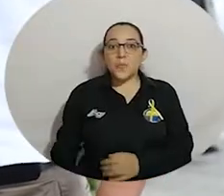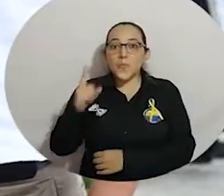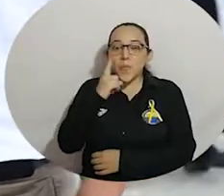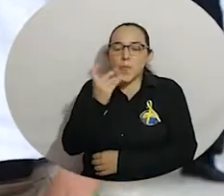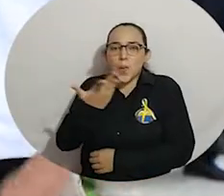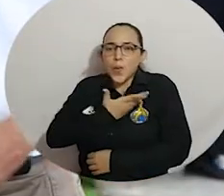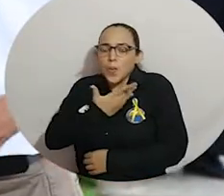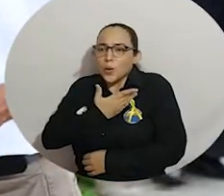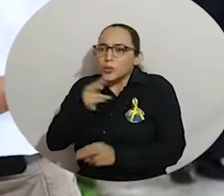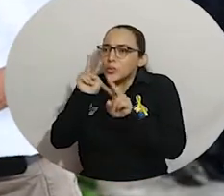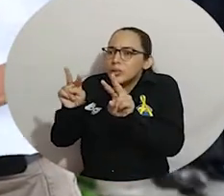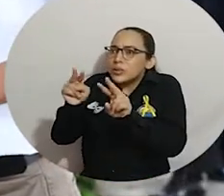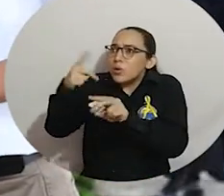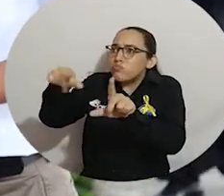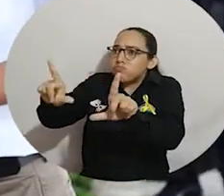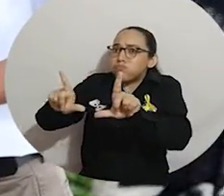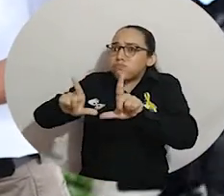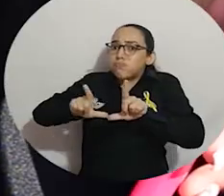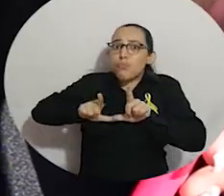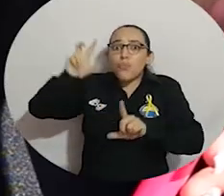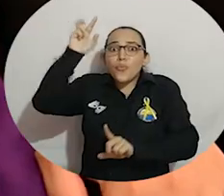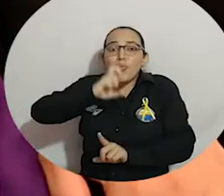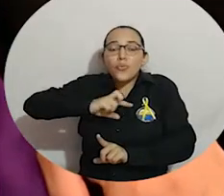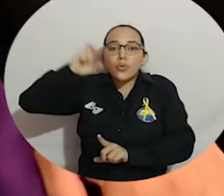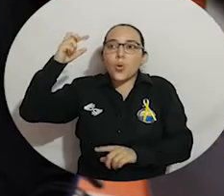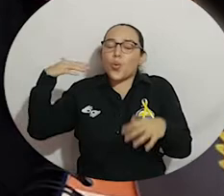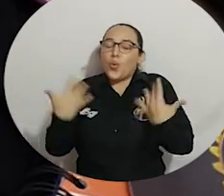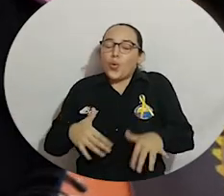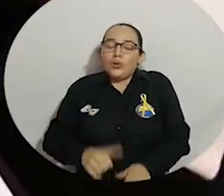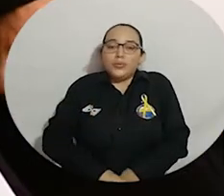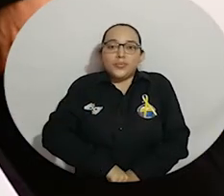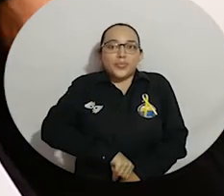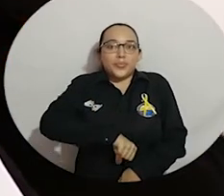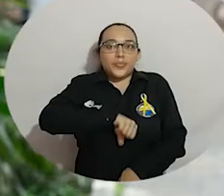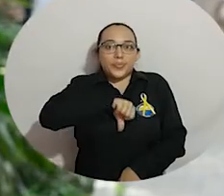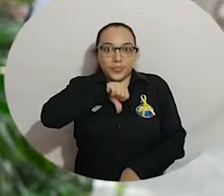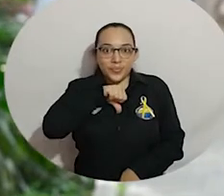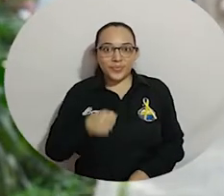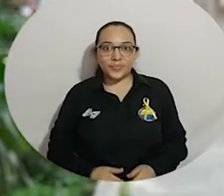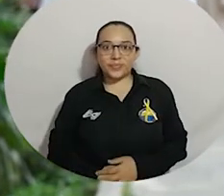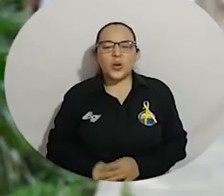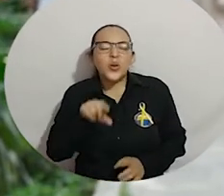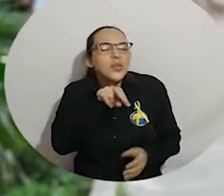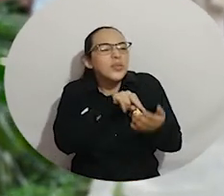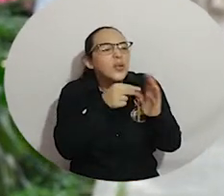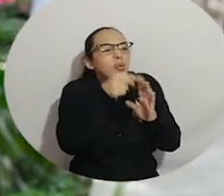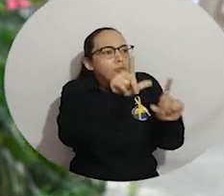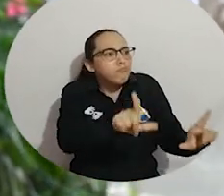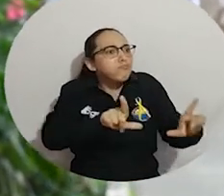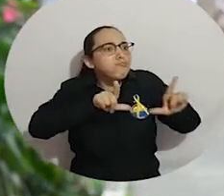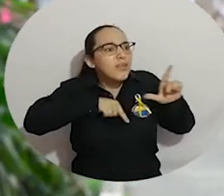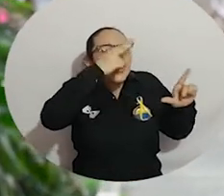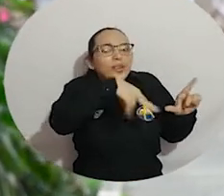Para madres y padres, ver a sus hijos convertirse en profesionales es tal vez uno de los orgullos más grandes de sus vidas. ¿Qué significa para ustedes el logro